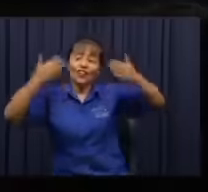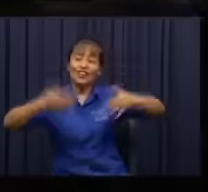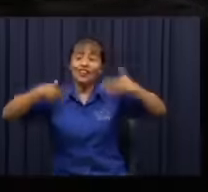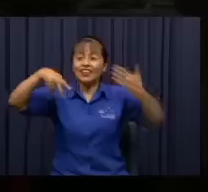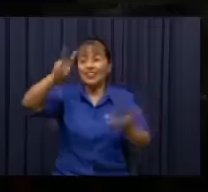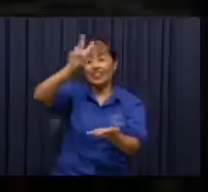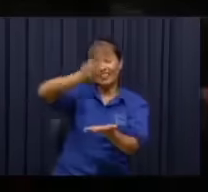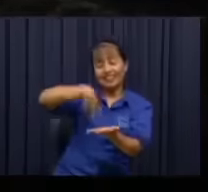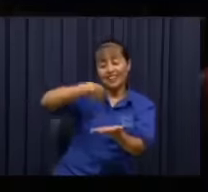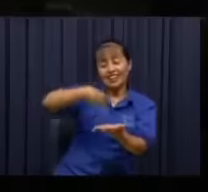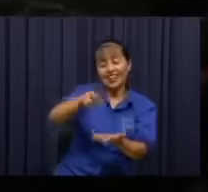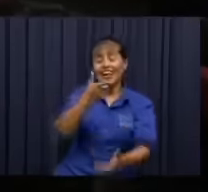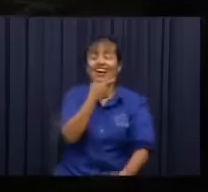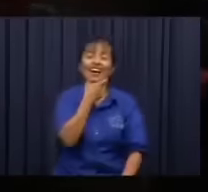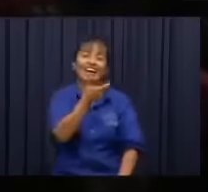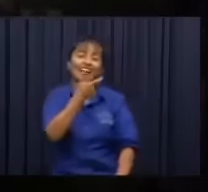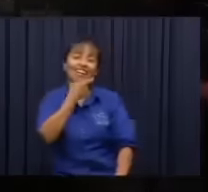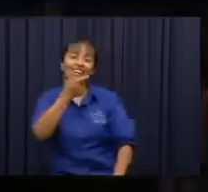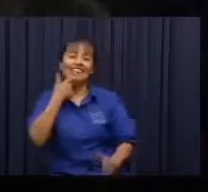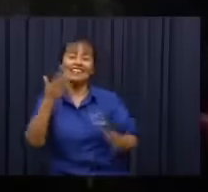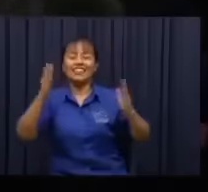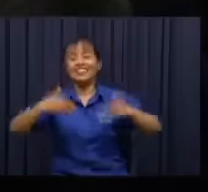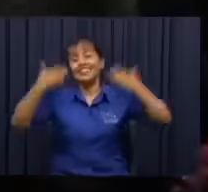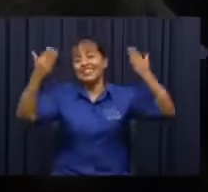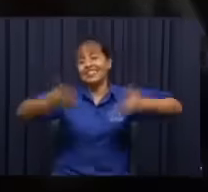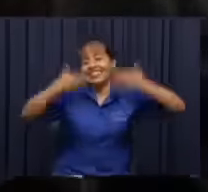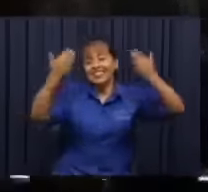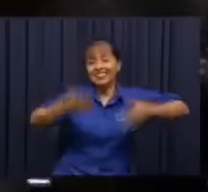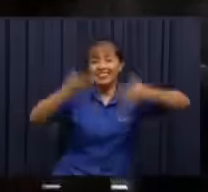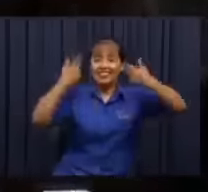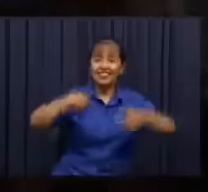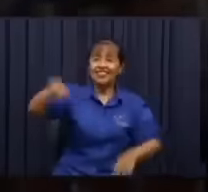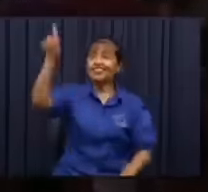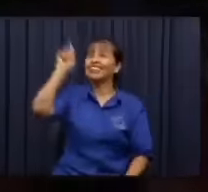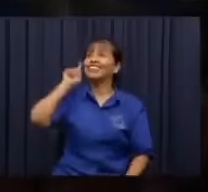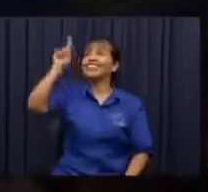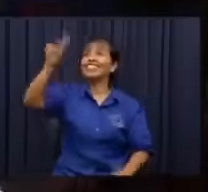Voy a cantar, voy a danzar, voy a reír.